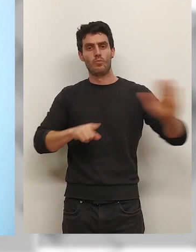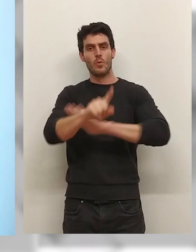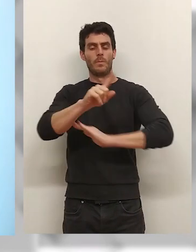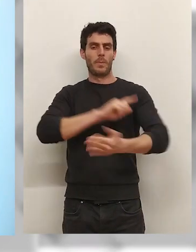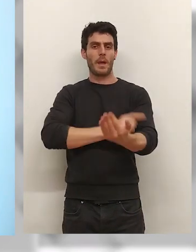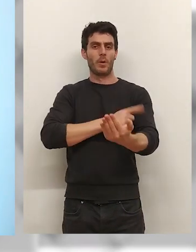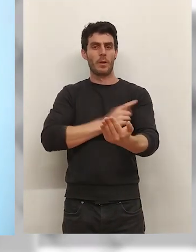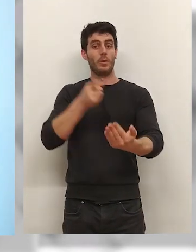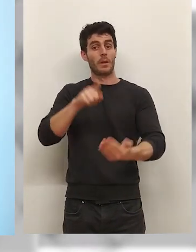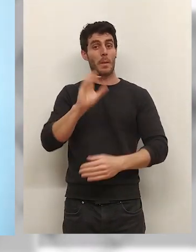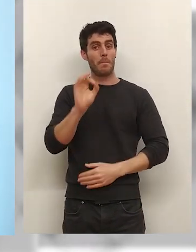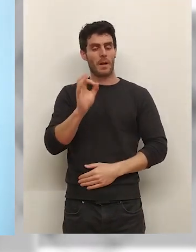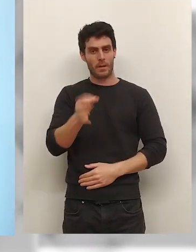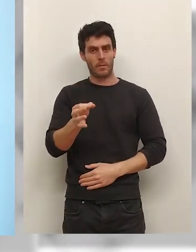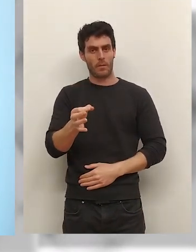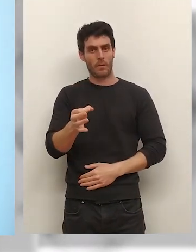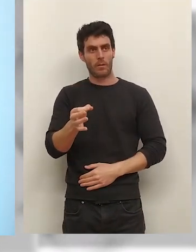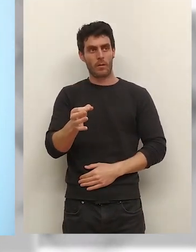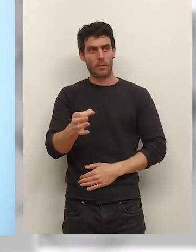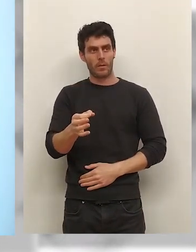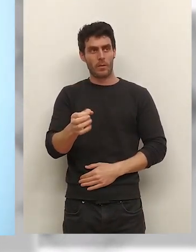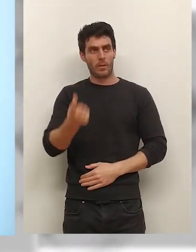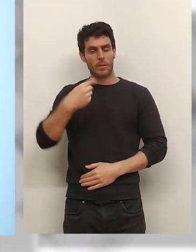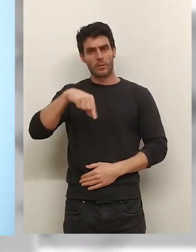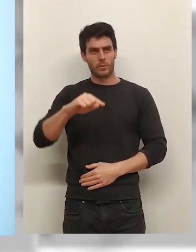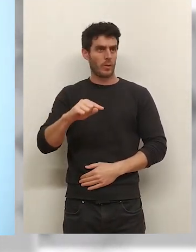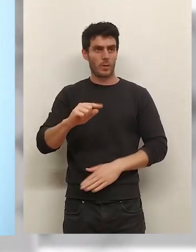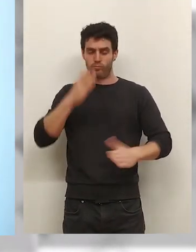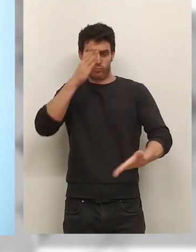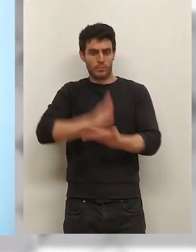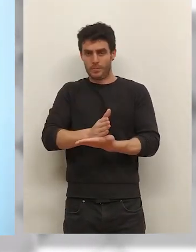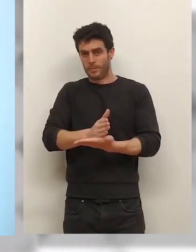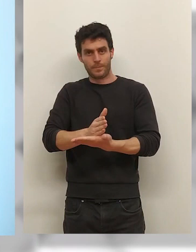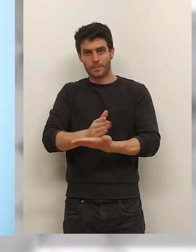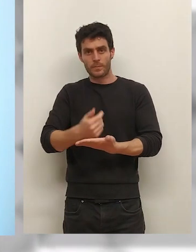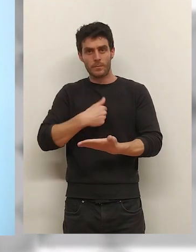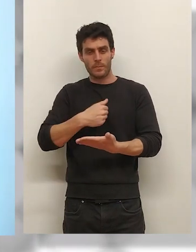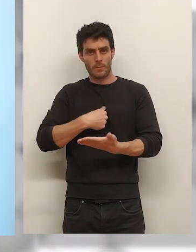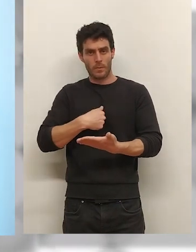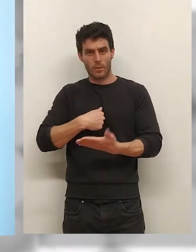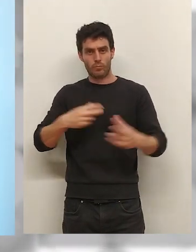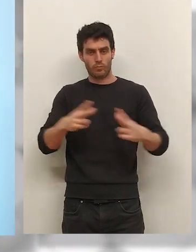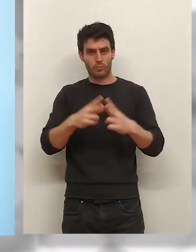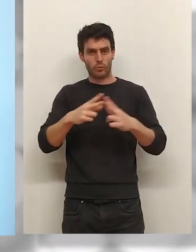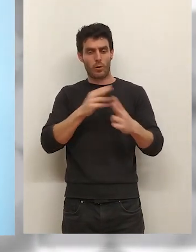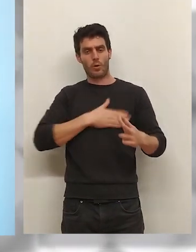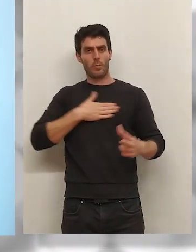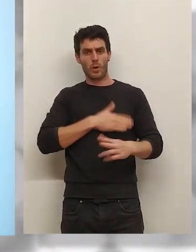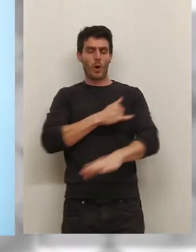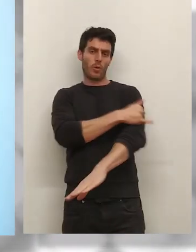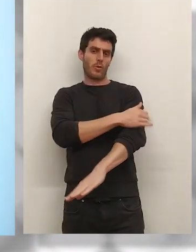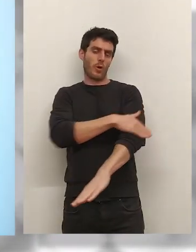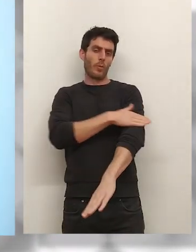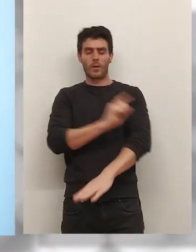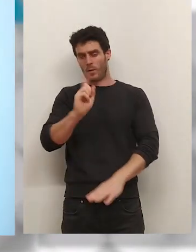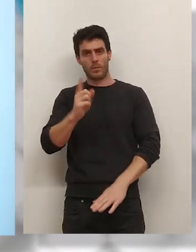proyectos deportivos. Pero también es cierto que no somos de dar cheques en blanco. No soy un socio cómodo de gobierno,